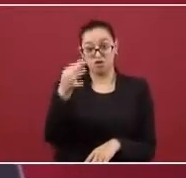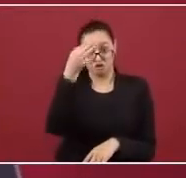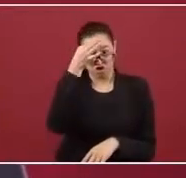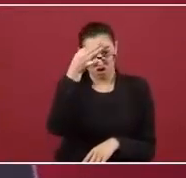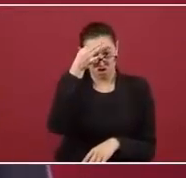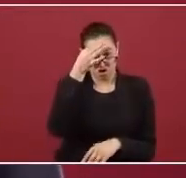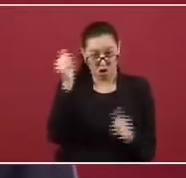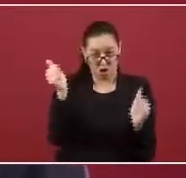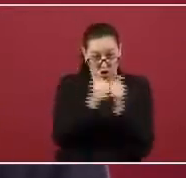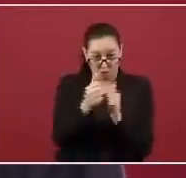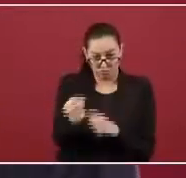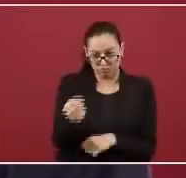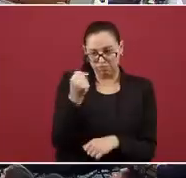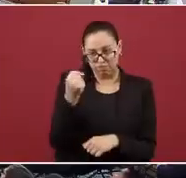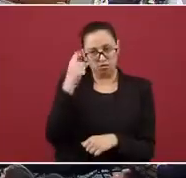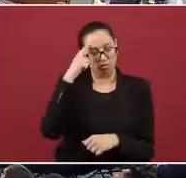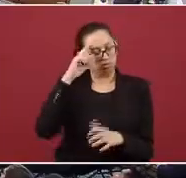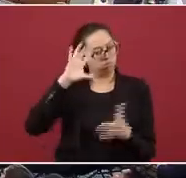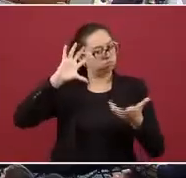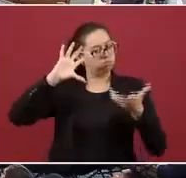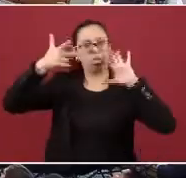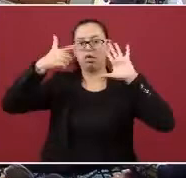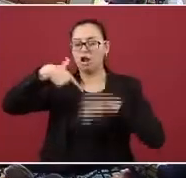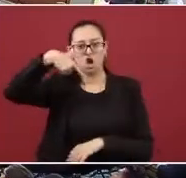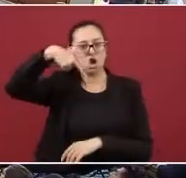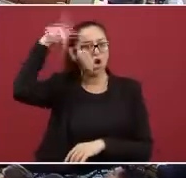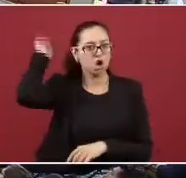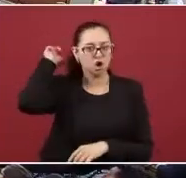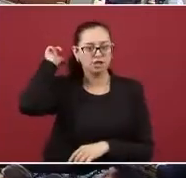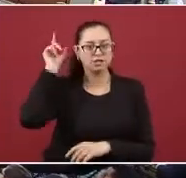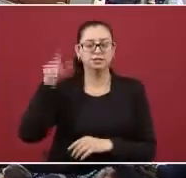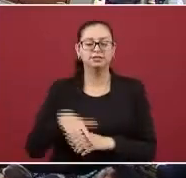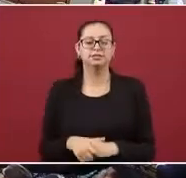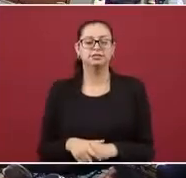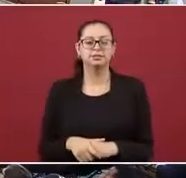los vuelve locos. ¿Y